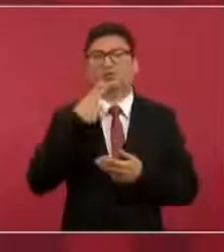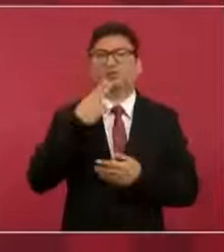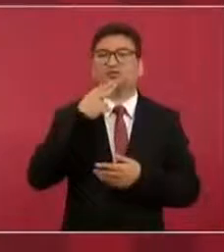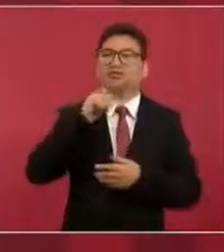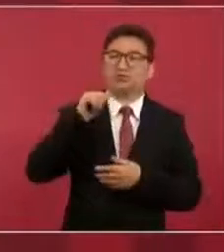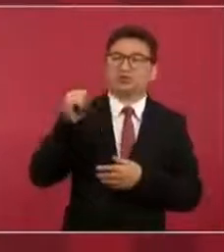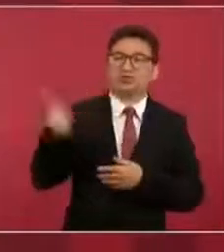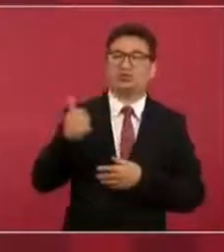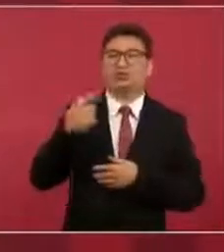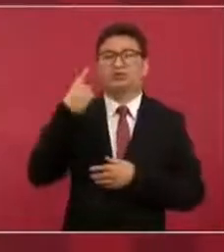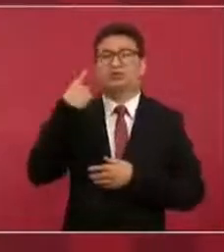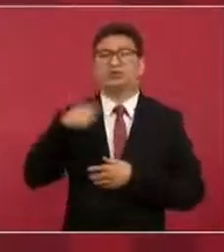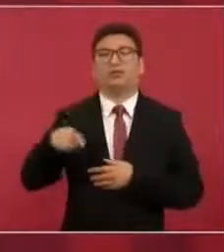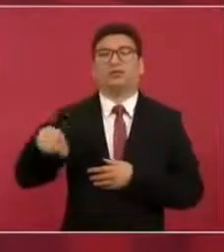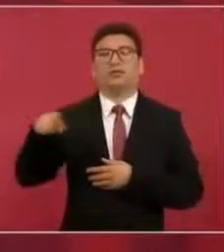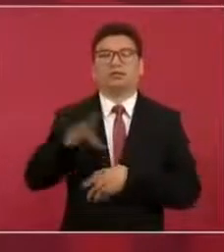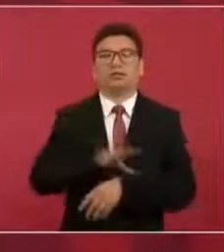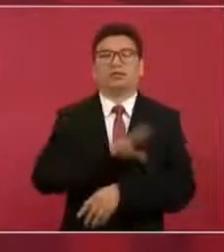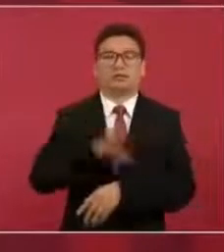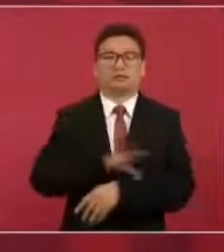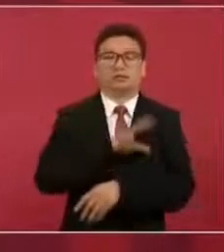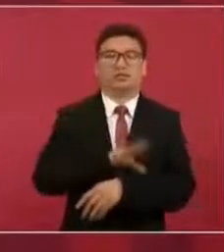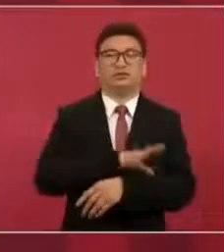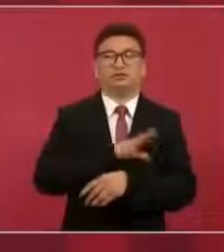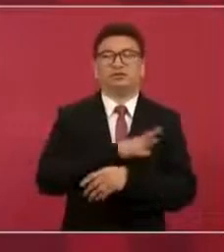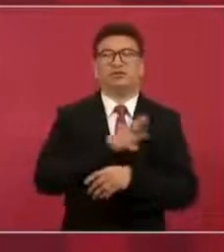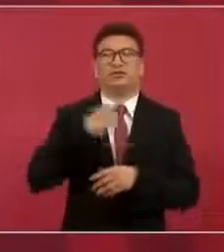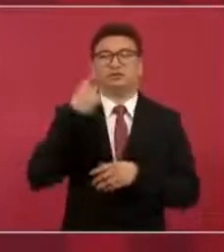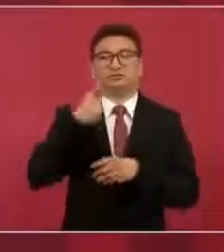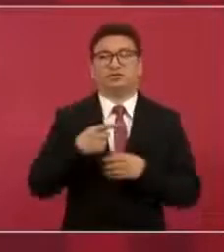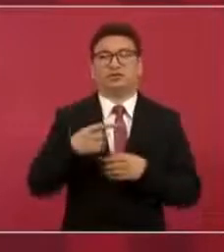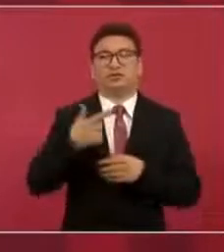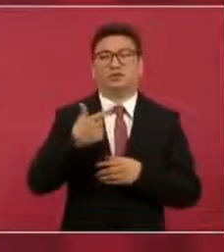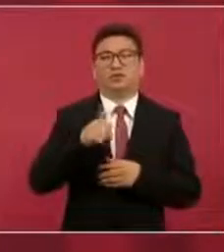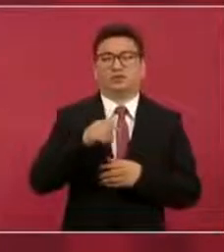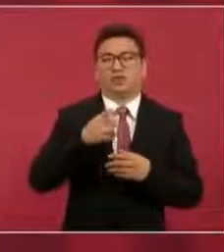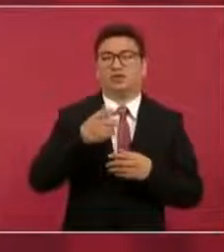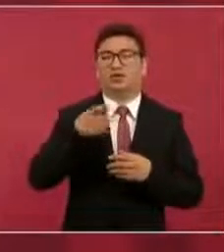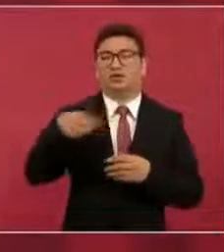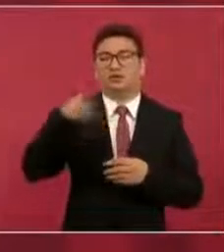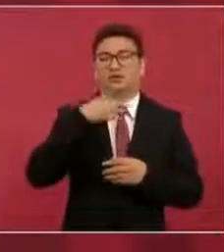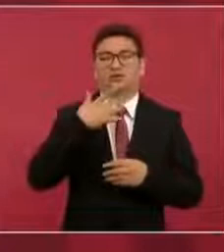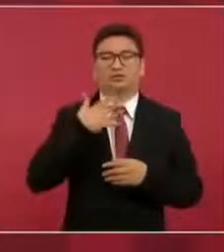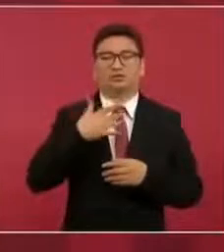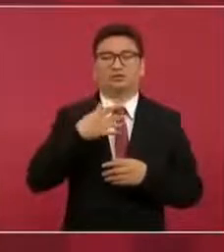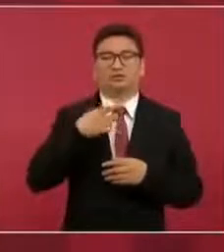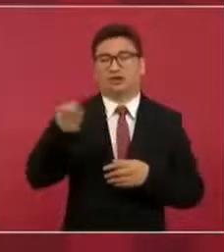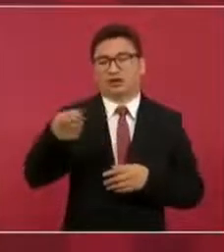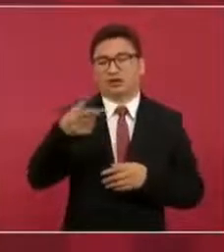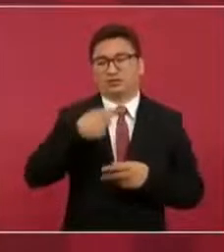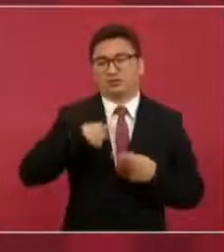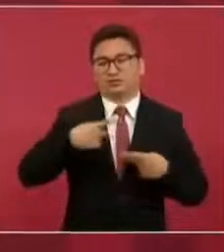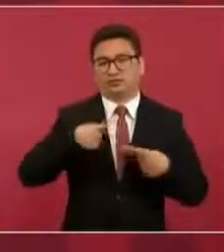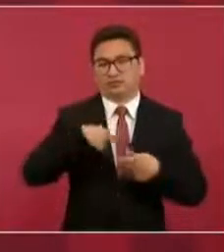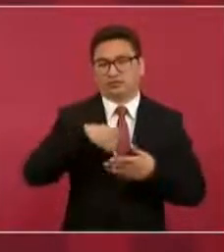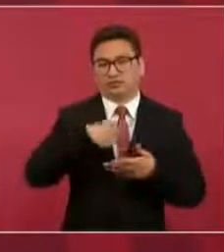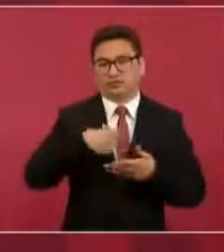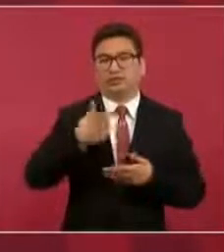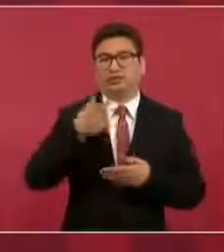materias primas y generar energía eléctrica sin aumentar el precio al consumidor. Ya lo tenemos